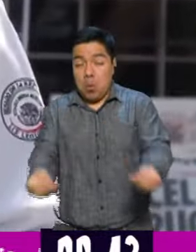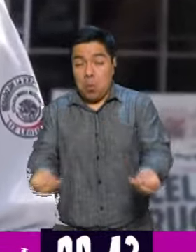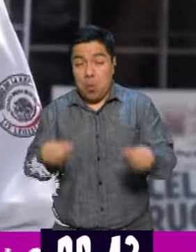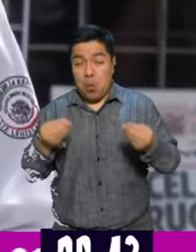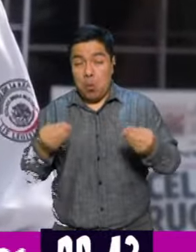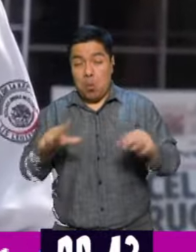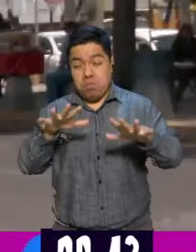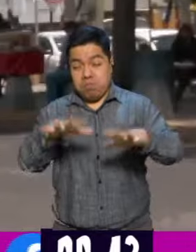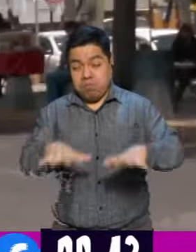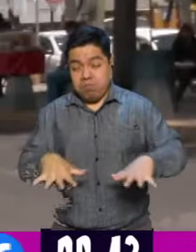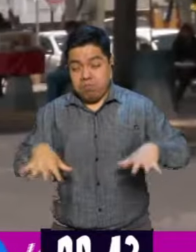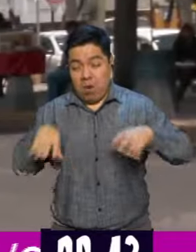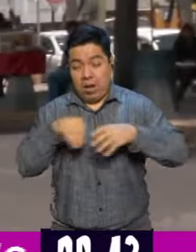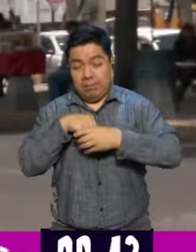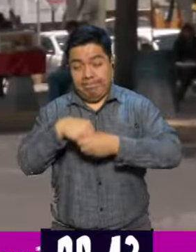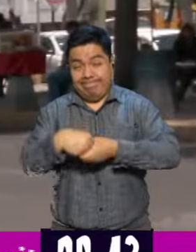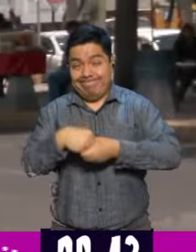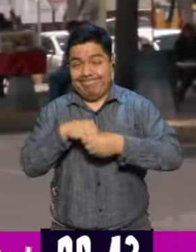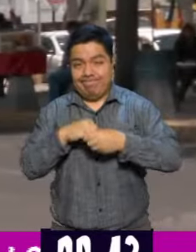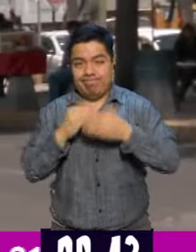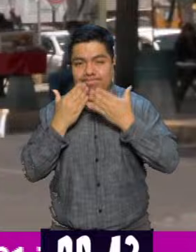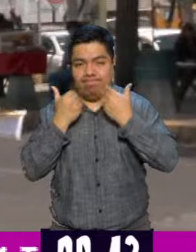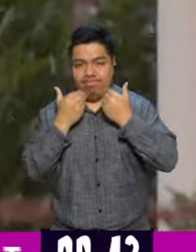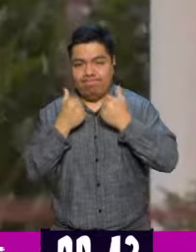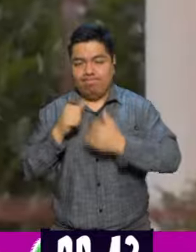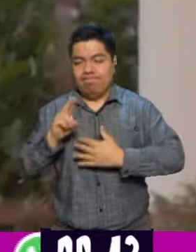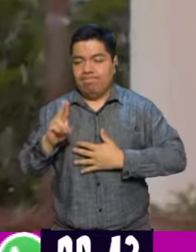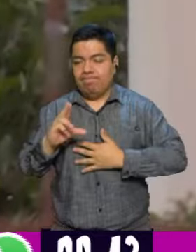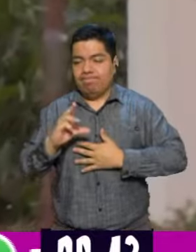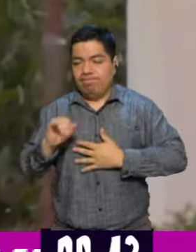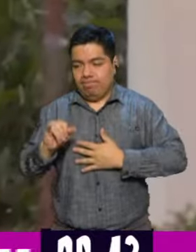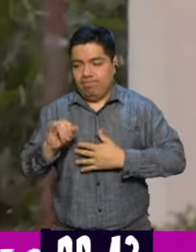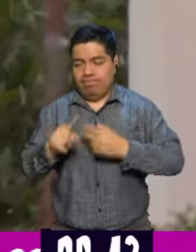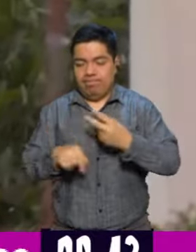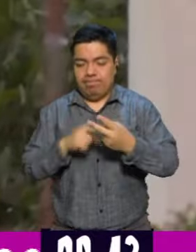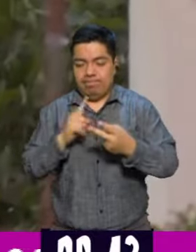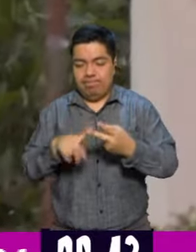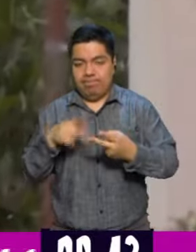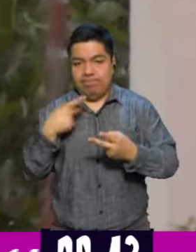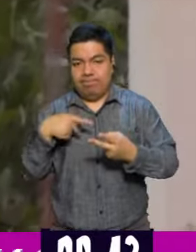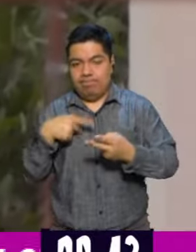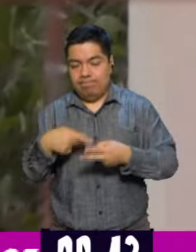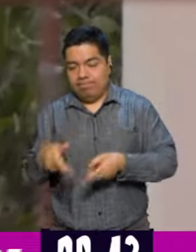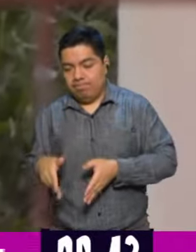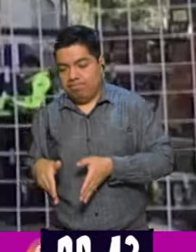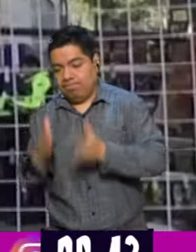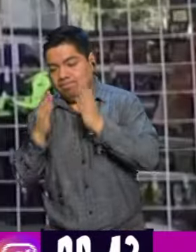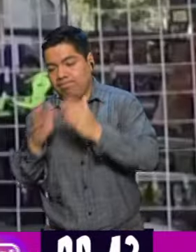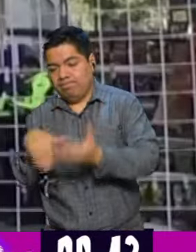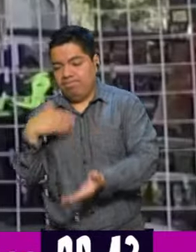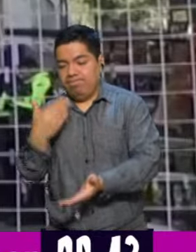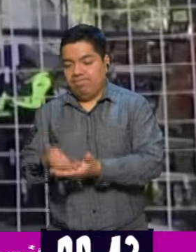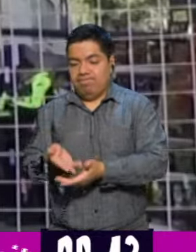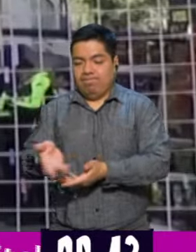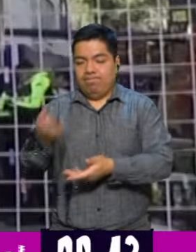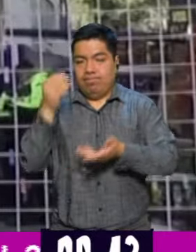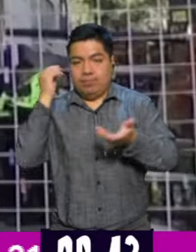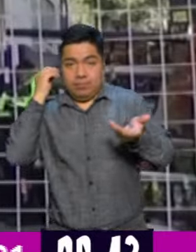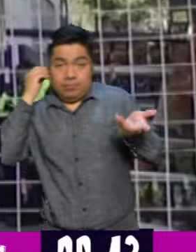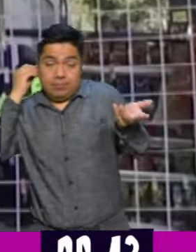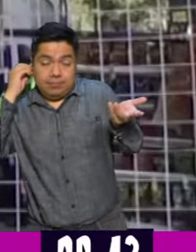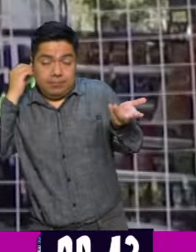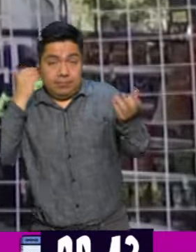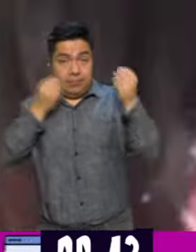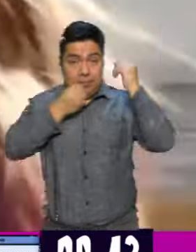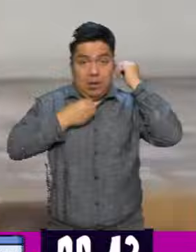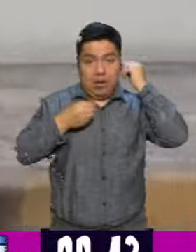es cuando ya no tenemos camas suficientes en urgencias, es cuando se tiene a la gente tirada en los pasillos de los hospitales porque no hay de otra.